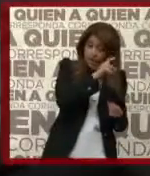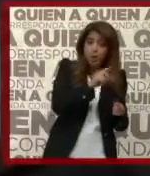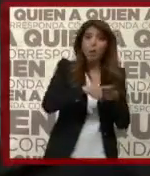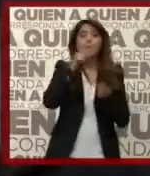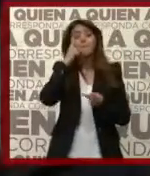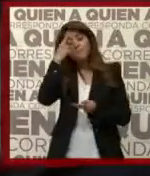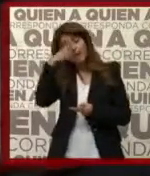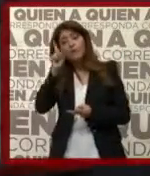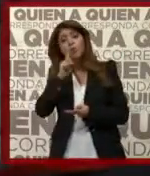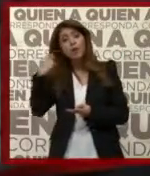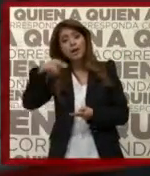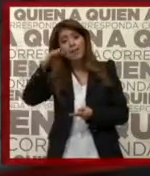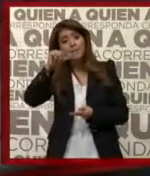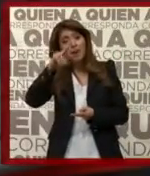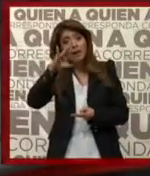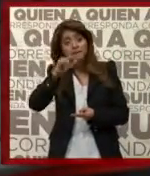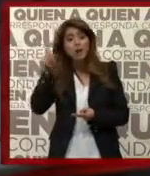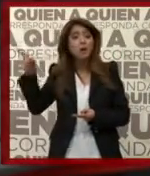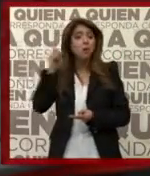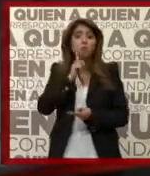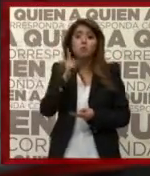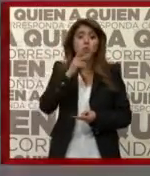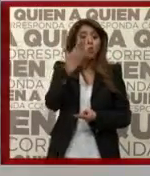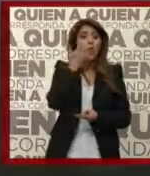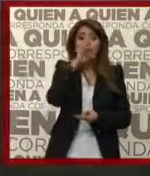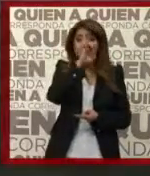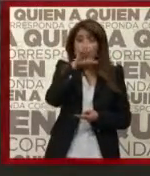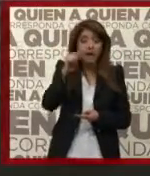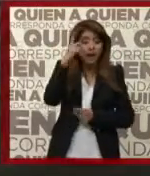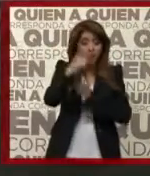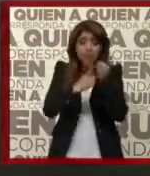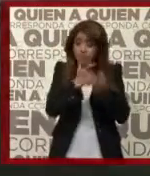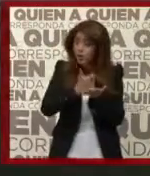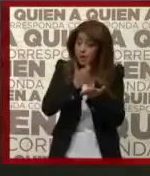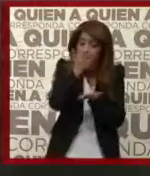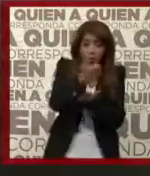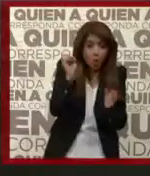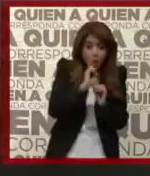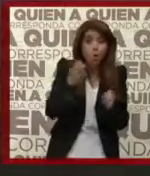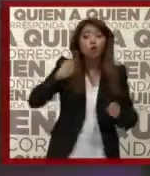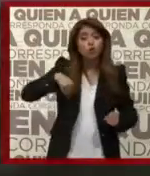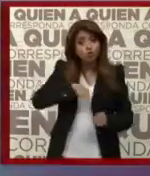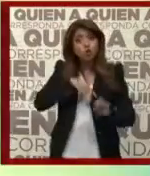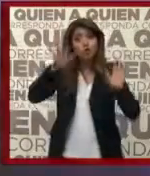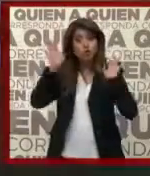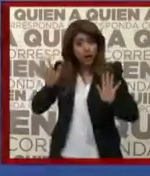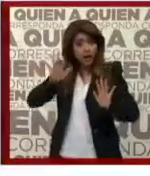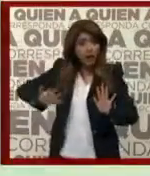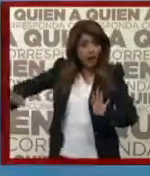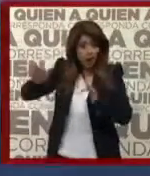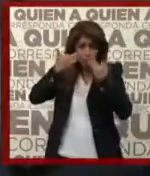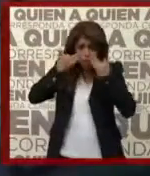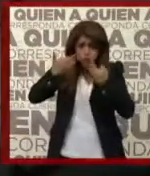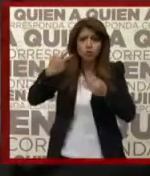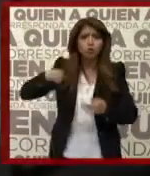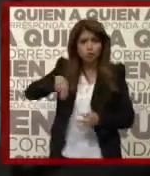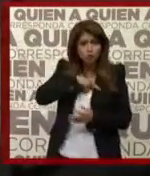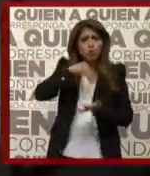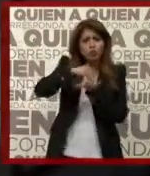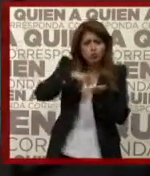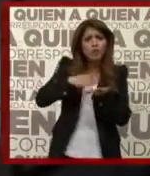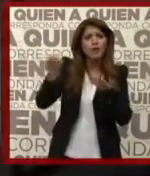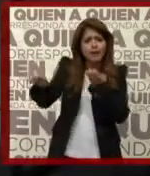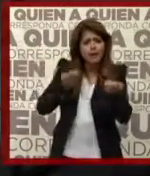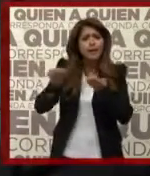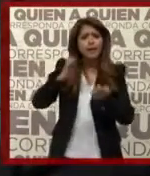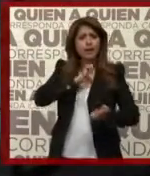Maribel Muñoz Morán no cuentan con ninguna beca deportiva, que ya le hemos demostrado seriedad, compromiso,